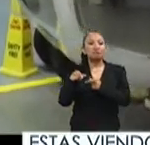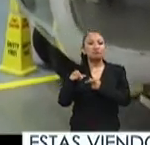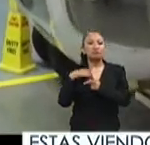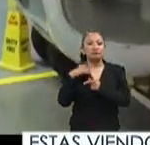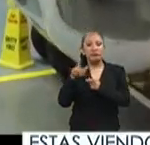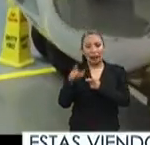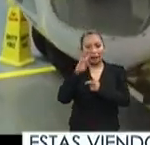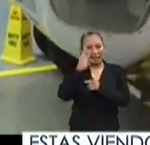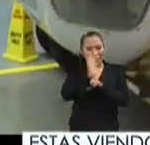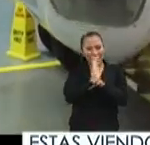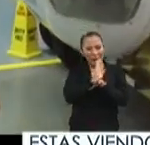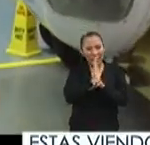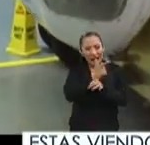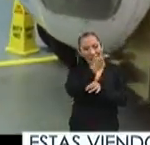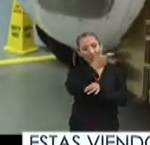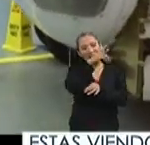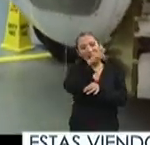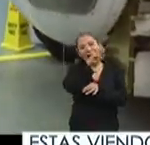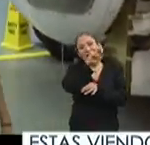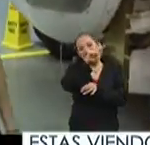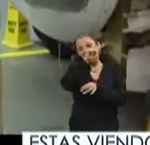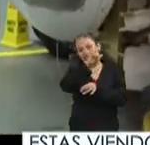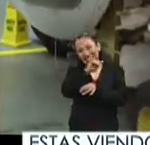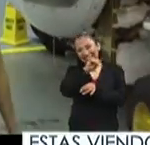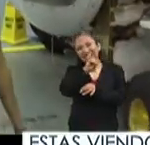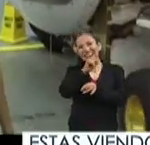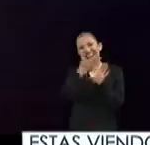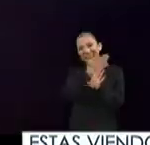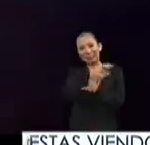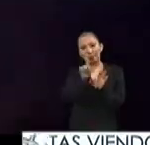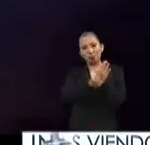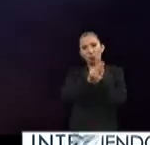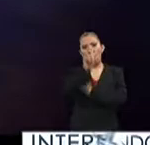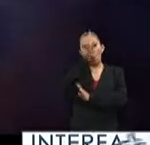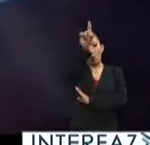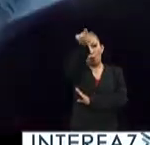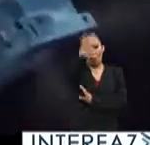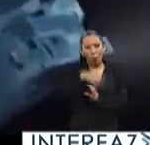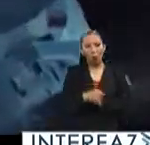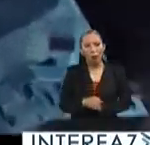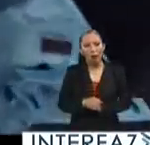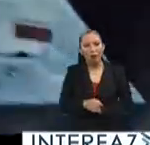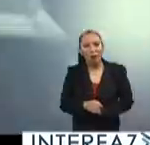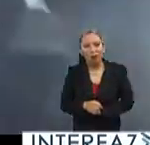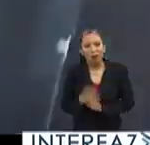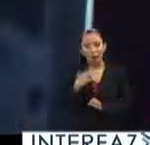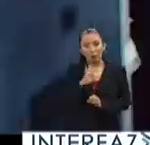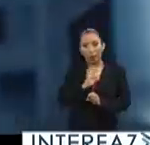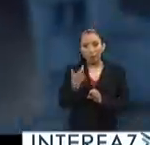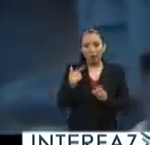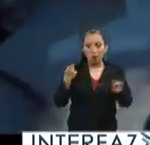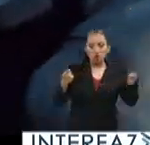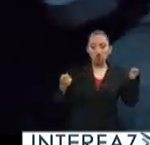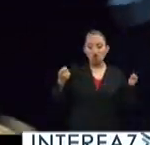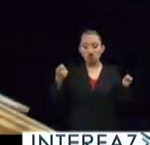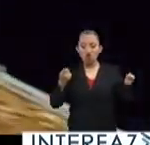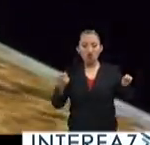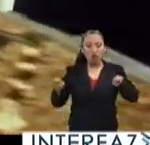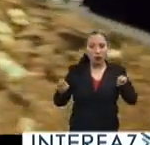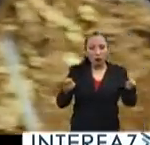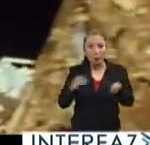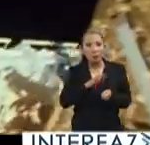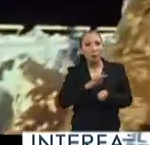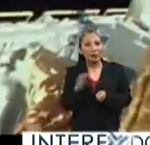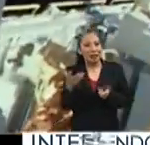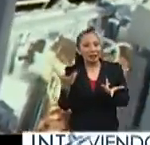si has visto la película Gravity, sí, de que tenían un jetpack que te podías maniobrar y hacer,